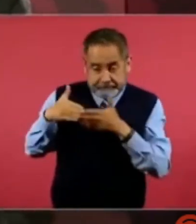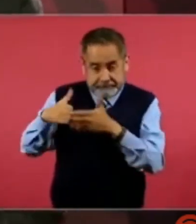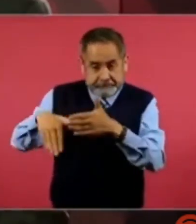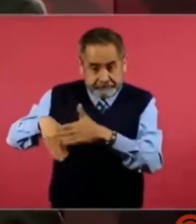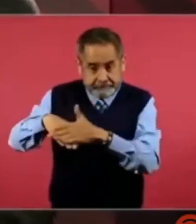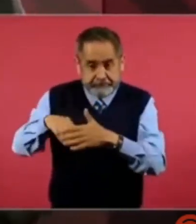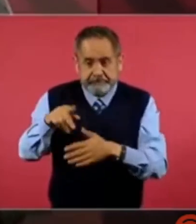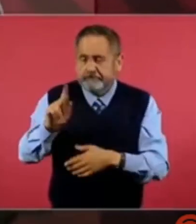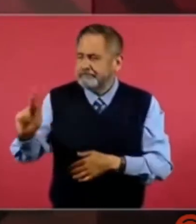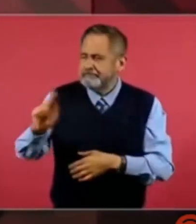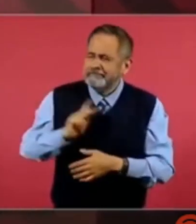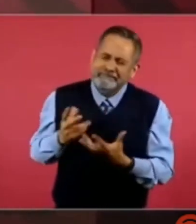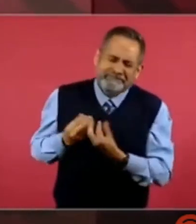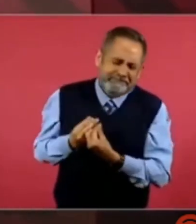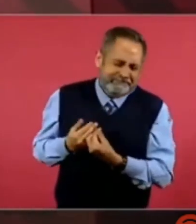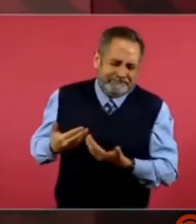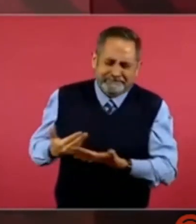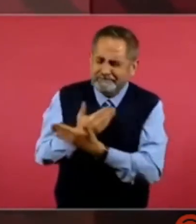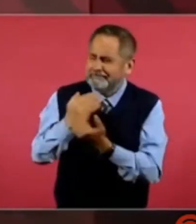mis paisanos,